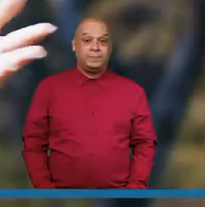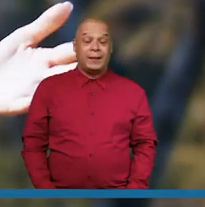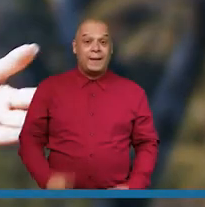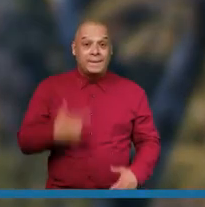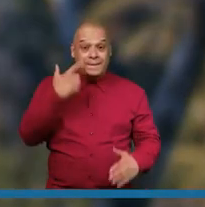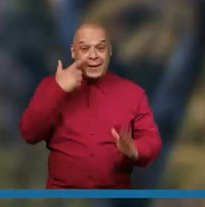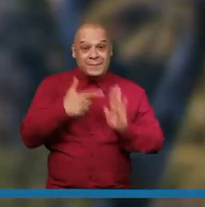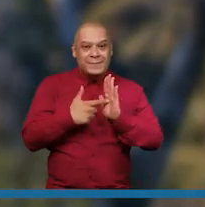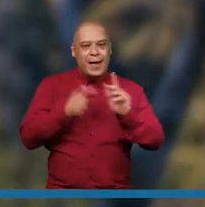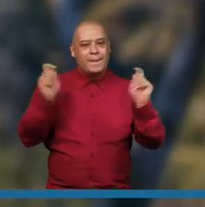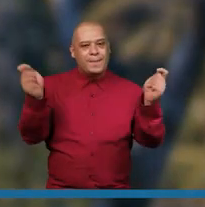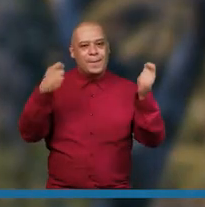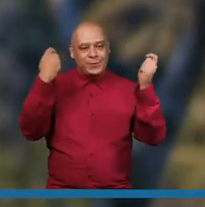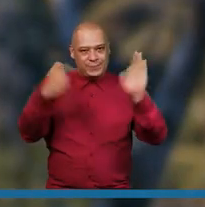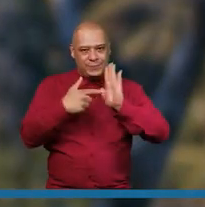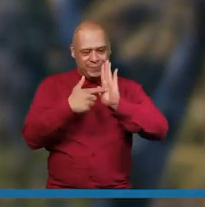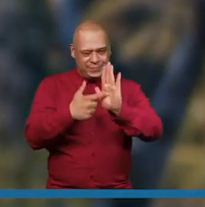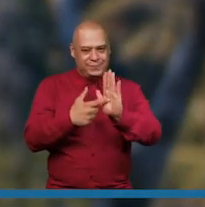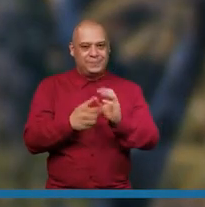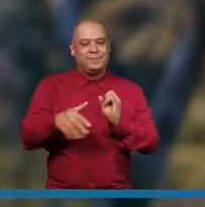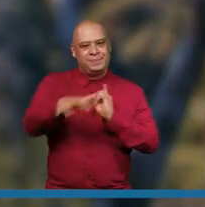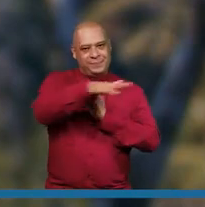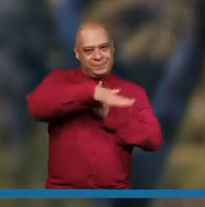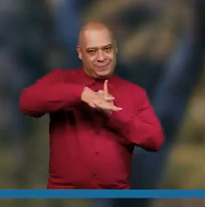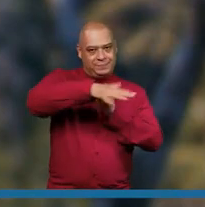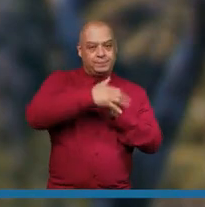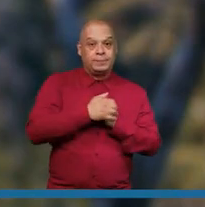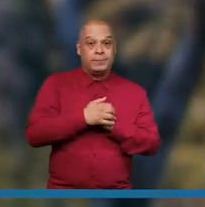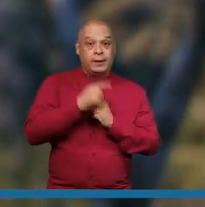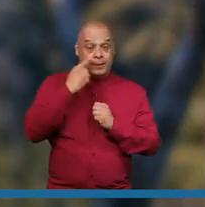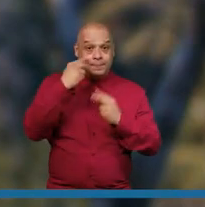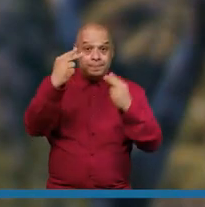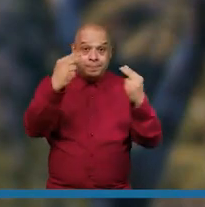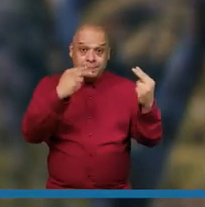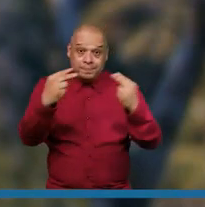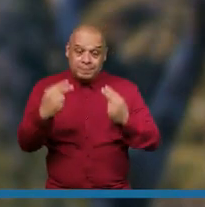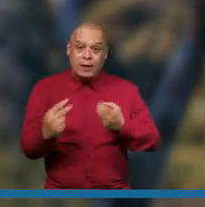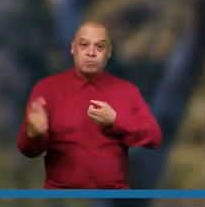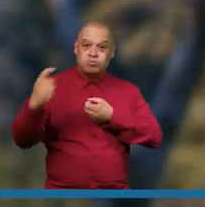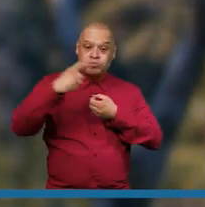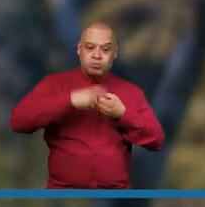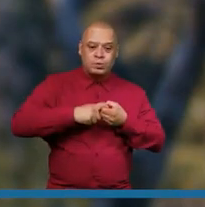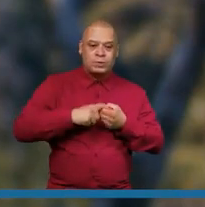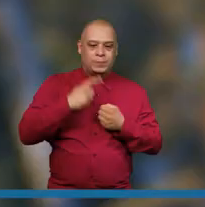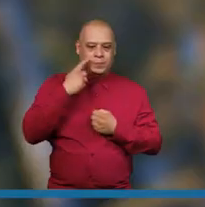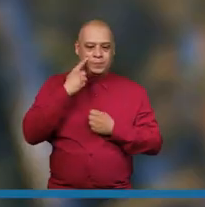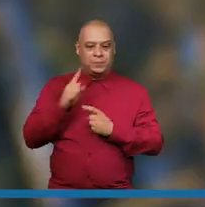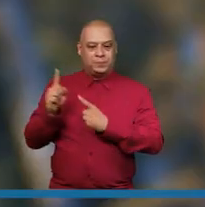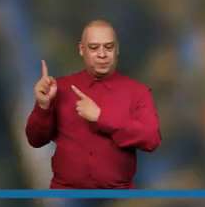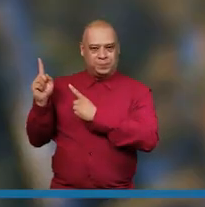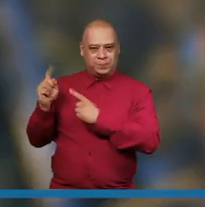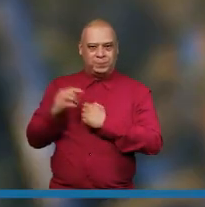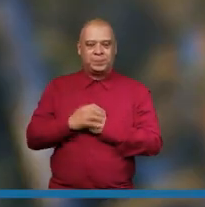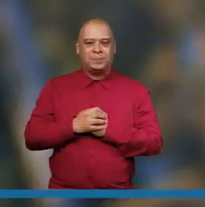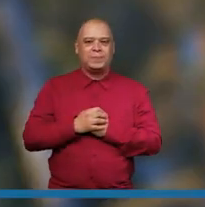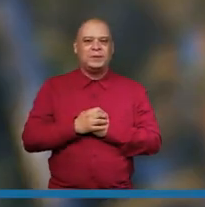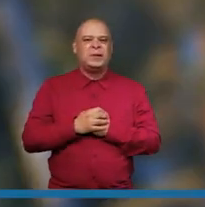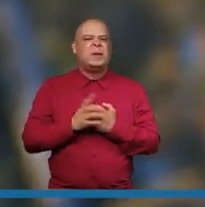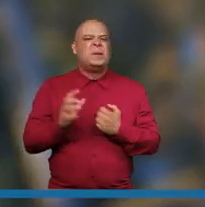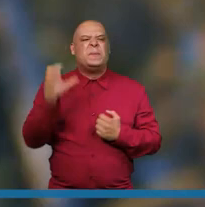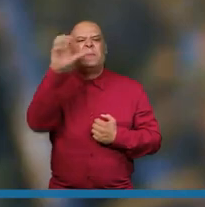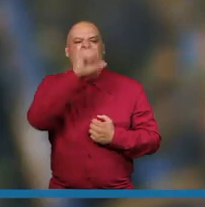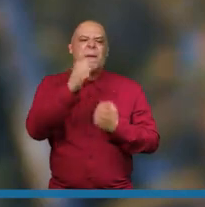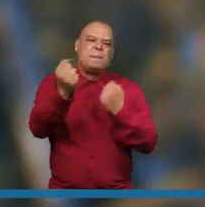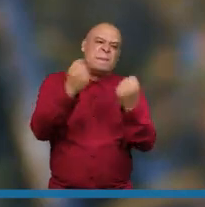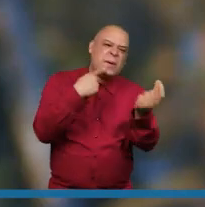Y es tiempo para una pequeña pausa aquí en Área Sostenible, pero antes los invitamos para que nos sigan en nuestras redes sociales, @areametropol.